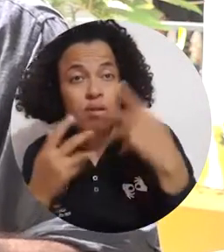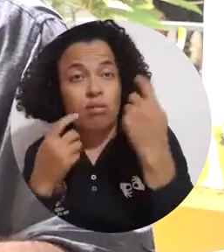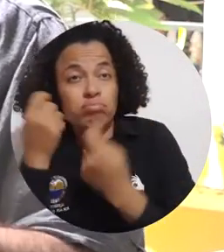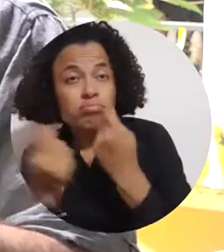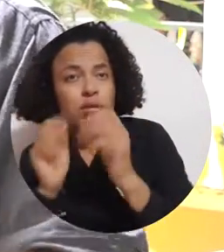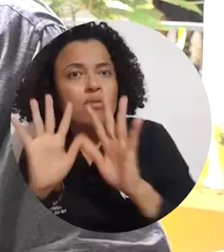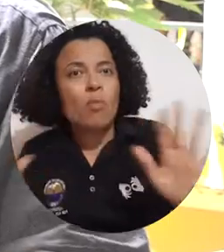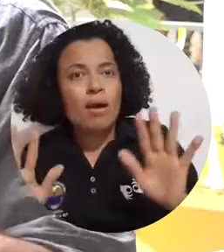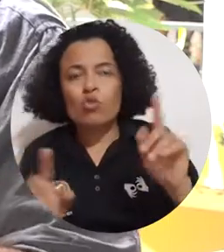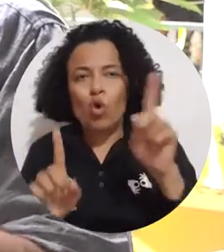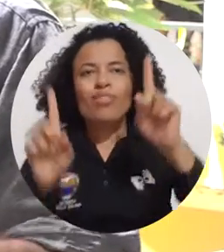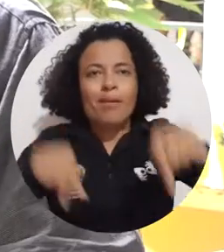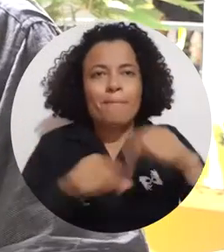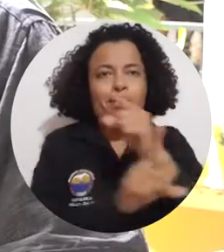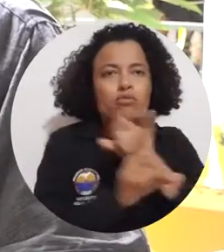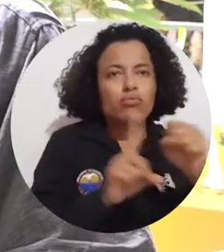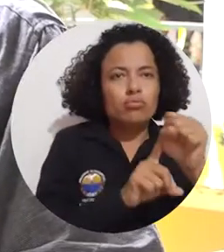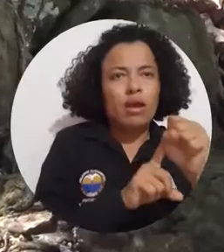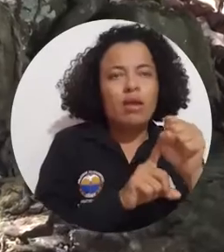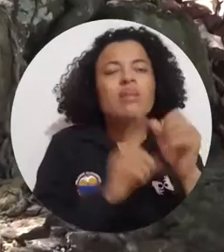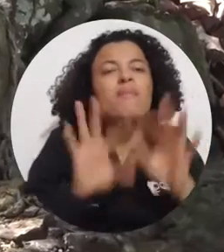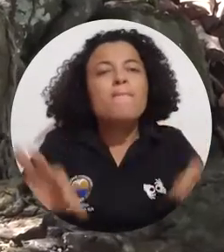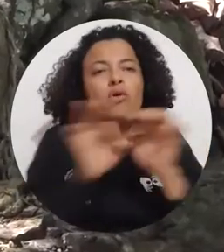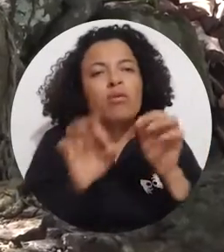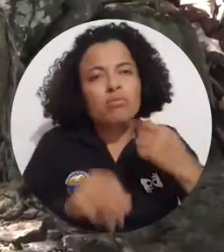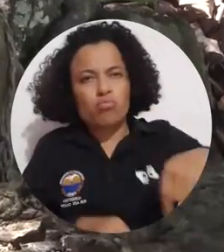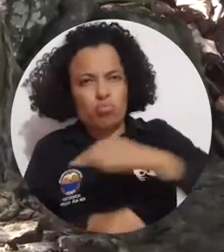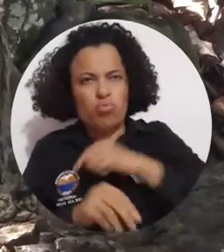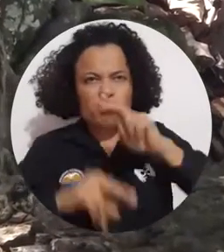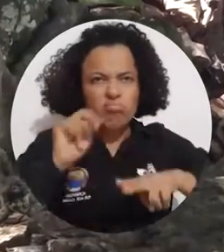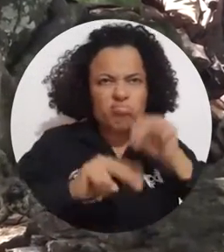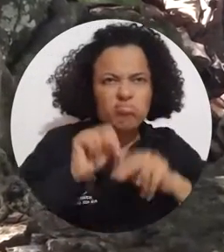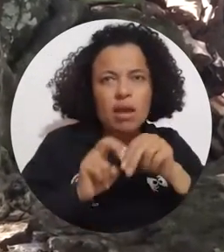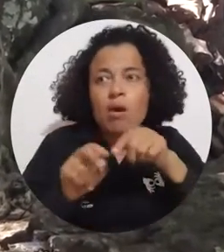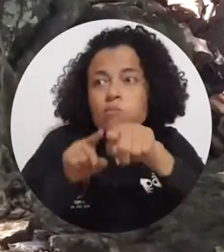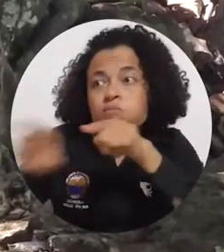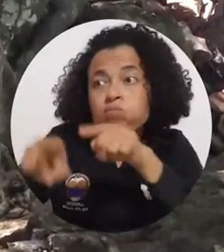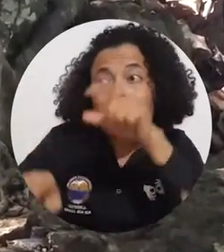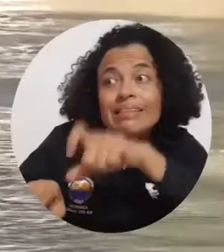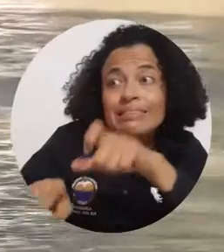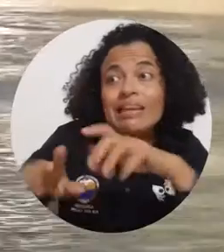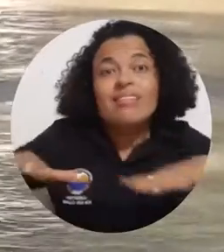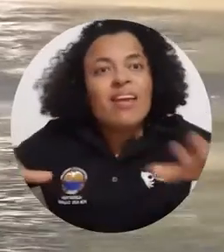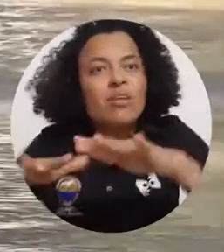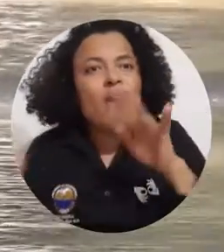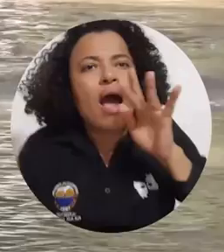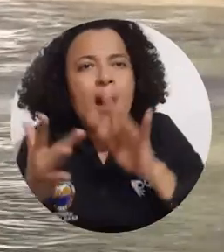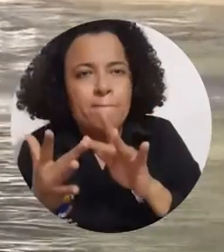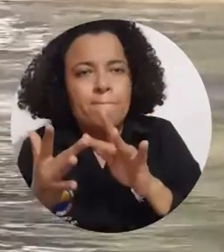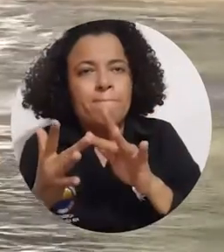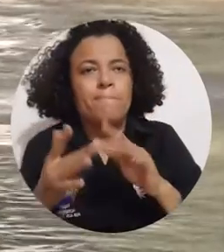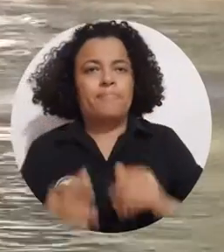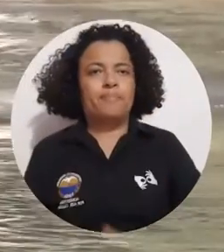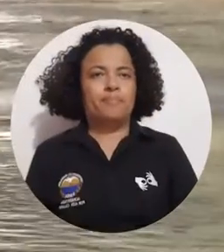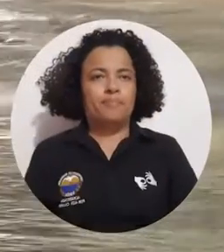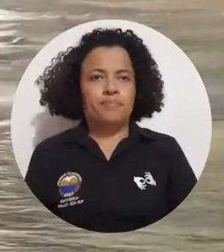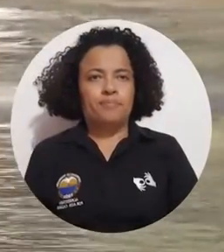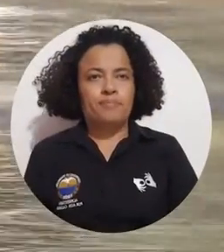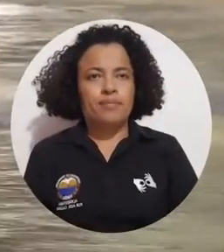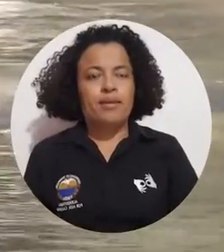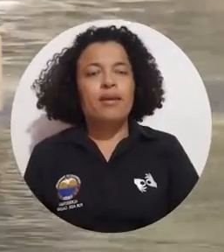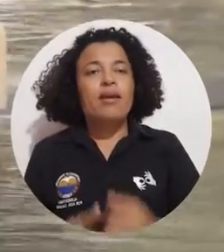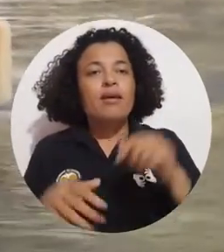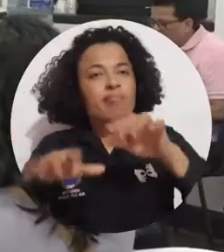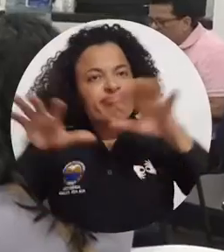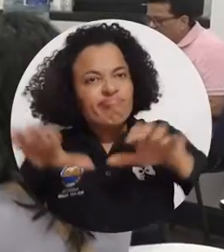no solamente de lo empresarial, sino de lo social. Pero sí hay que construirlo desde las necesidades de ellos y de las necesidades del territorio